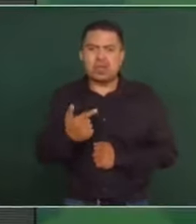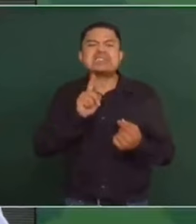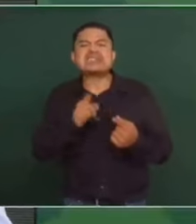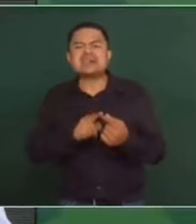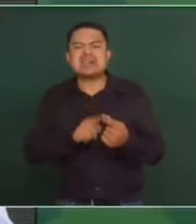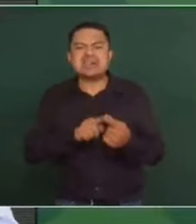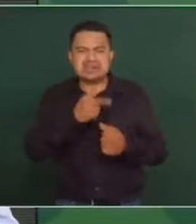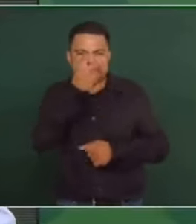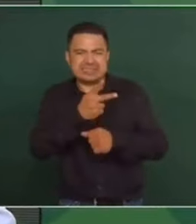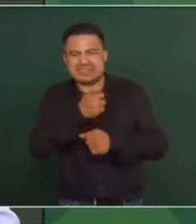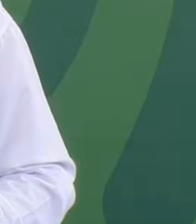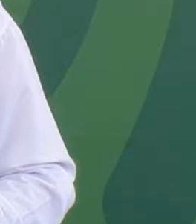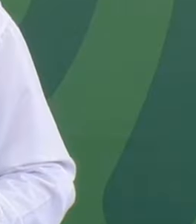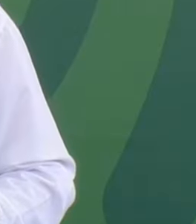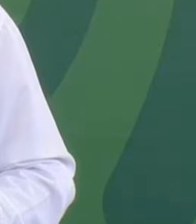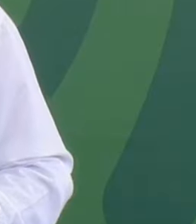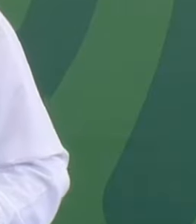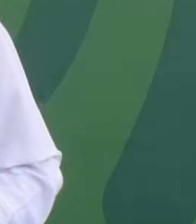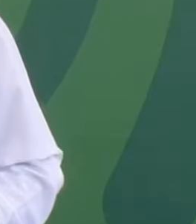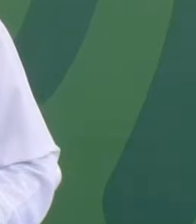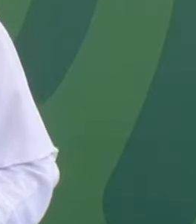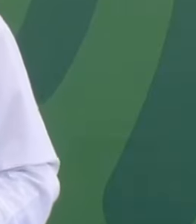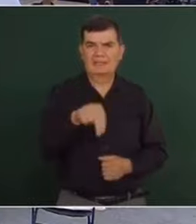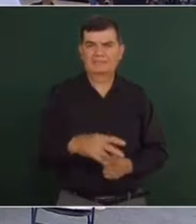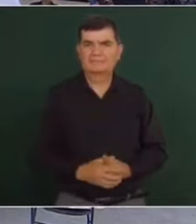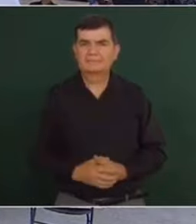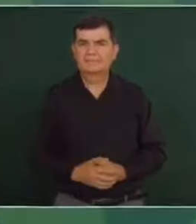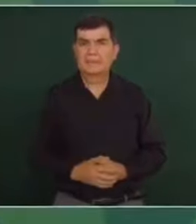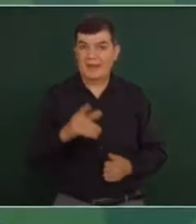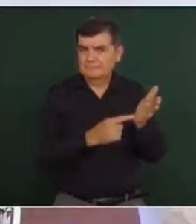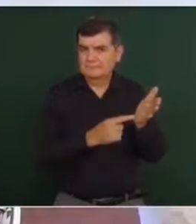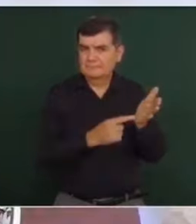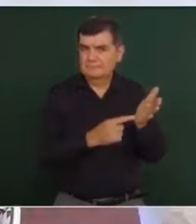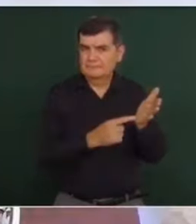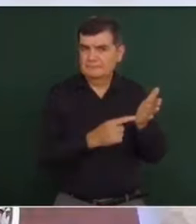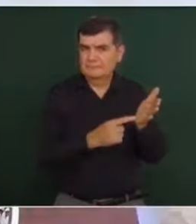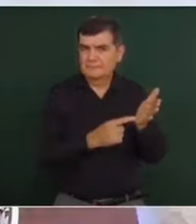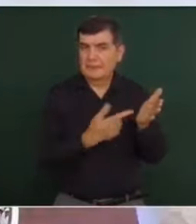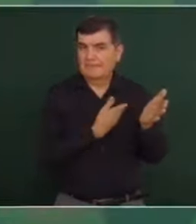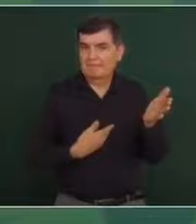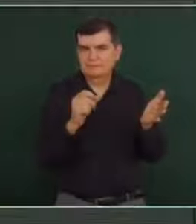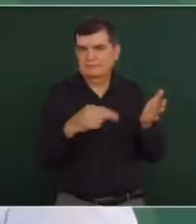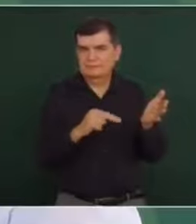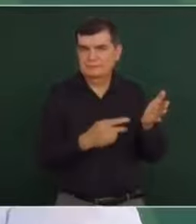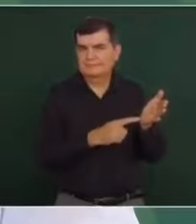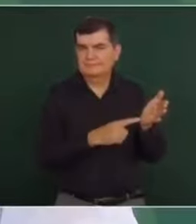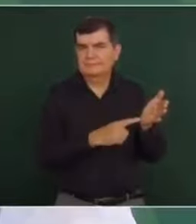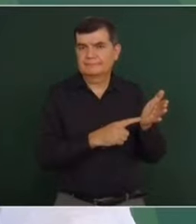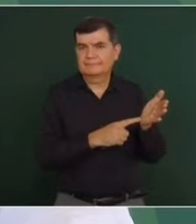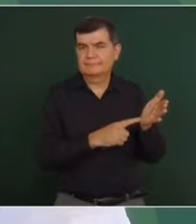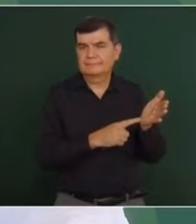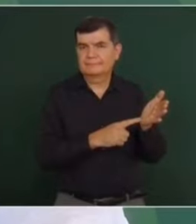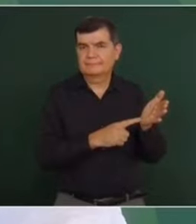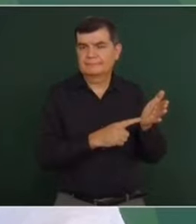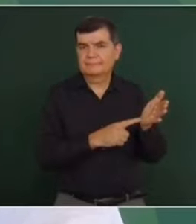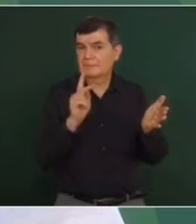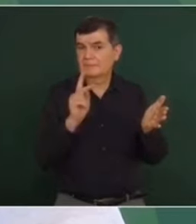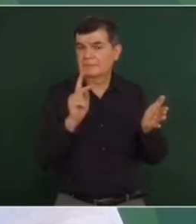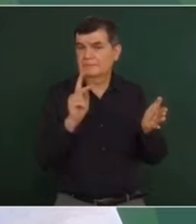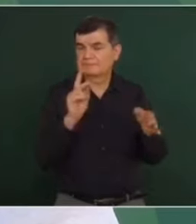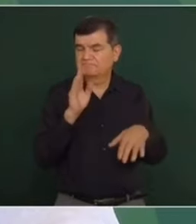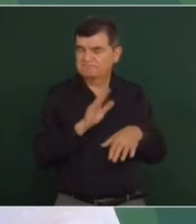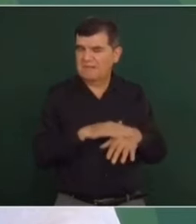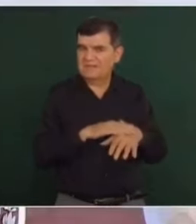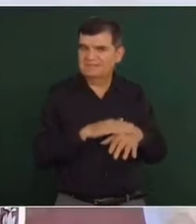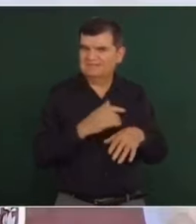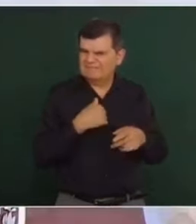firma es la subsecretaria, la señora Limón, del PAN. Y firma ahí el presidente del PRO. Pero lo más